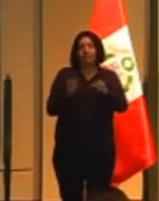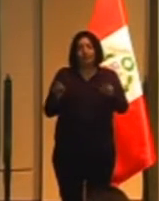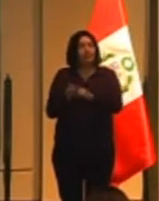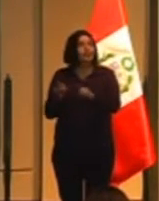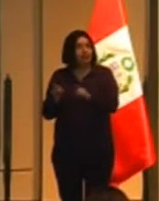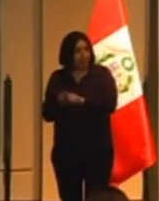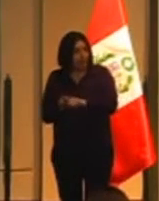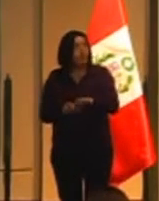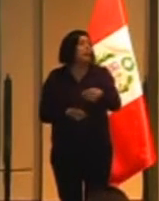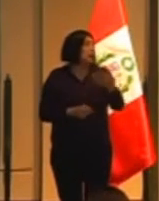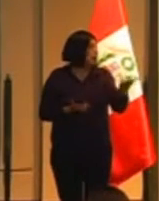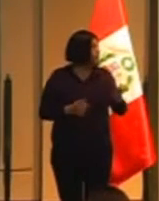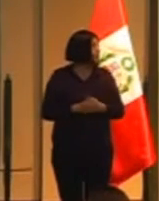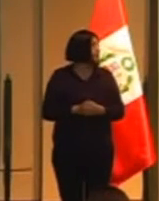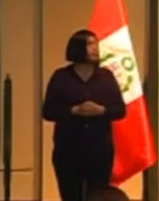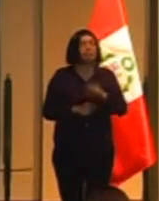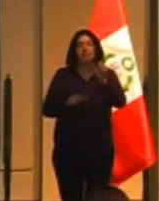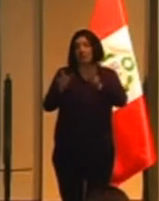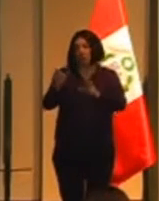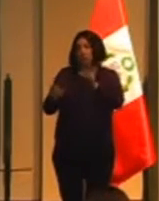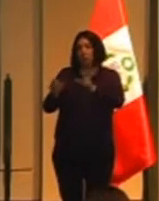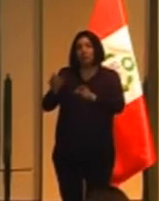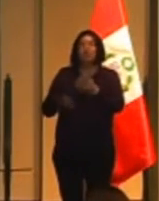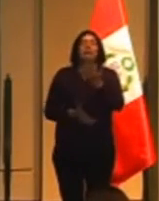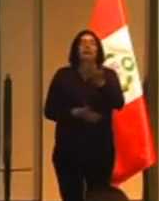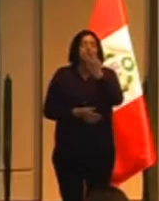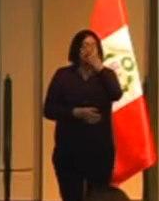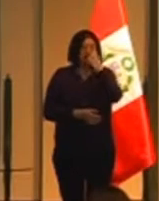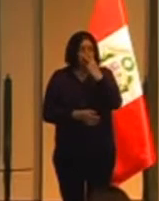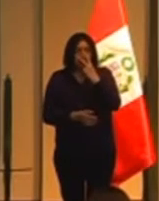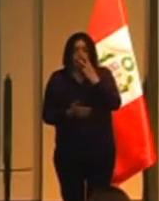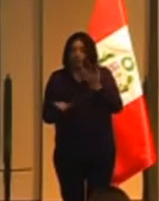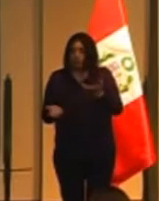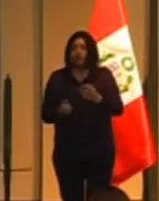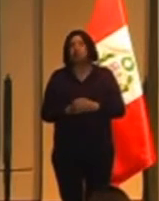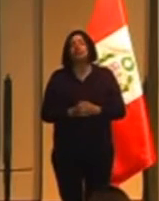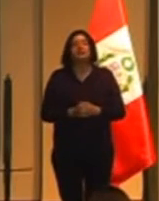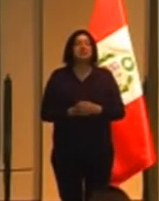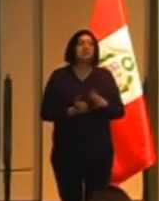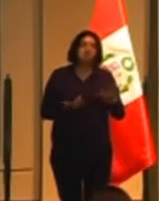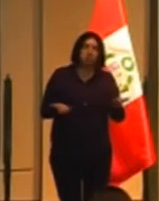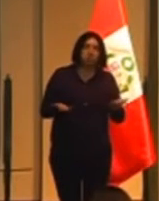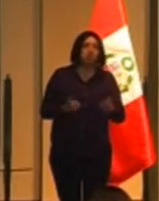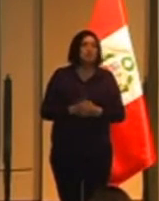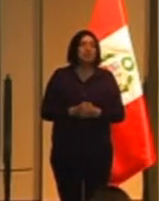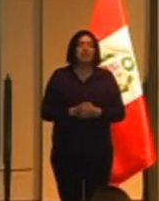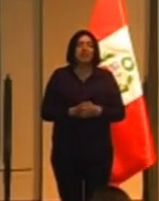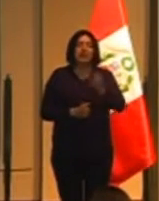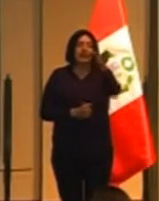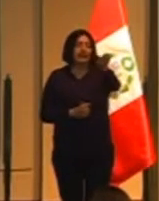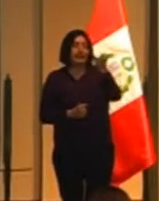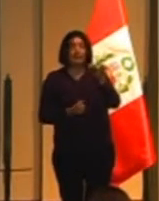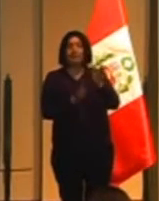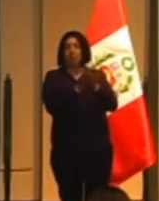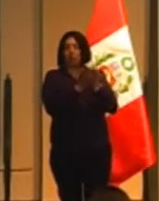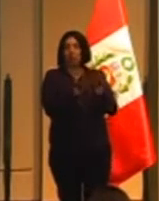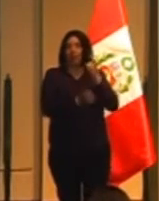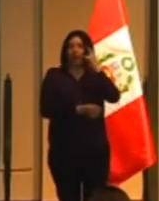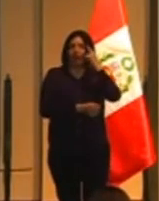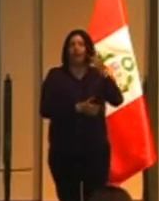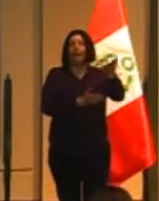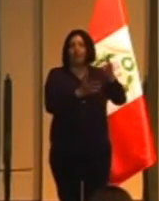hay situaciones de personas que tienen discapacidad visual. Y entonces, en la biblioteca hemos